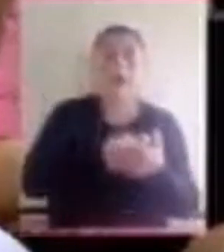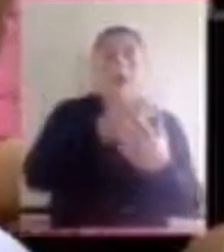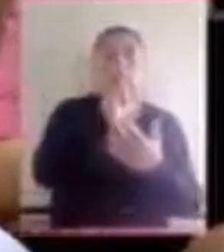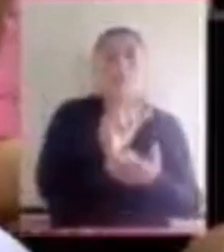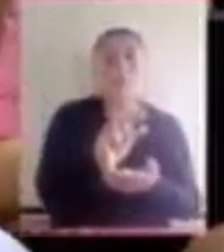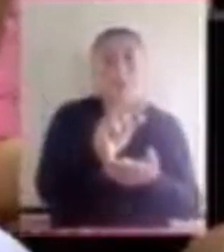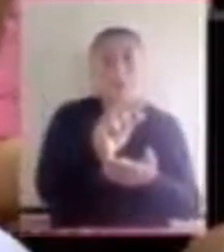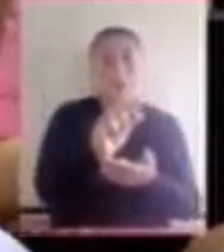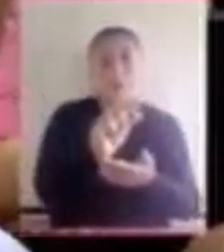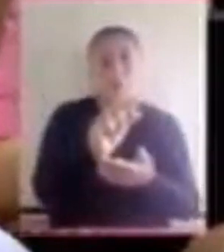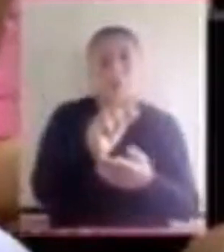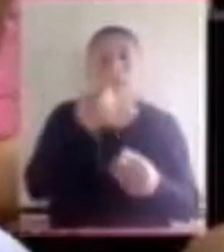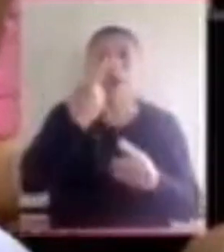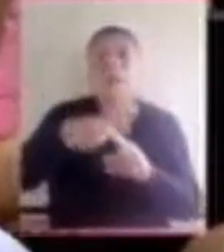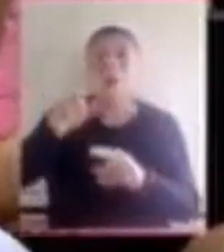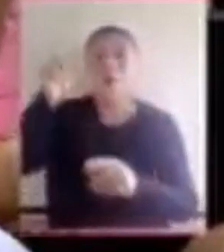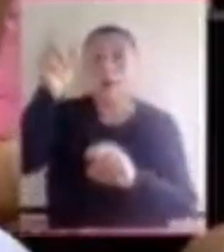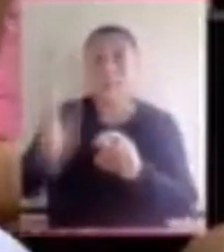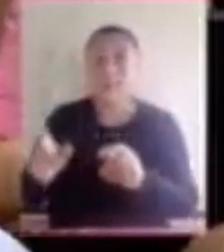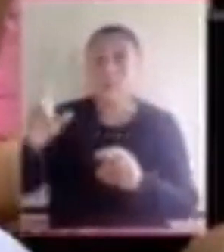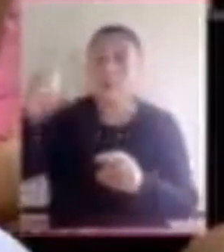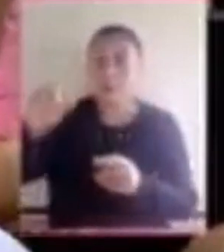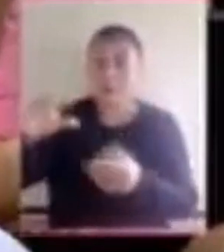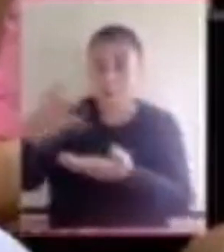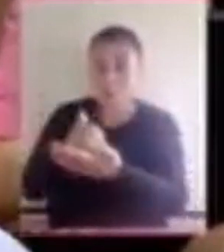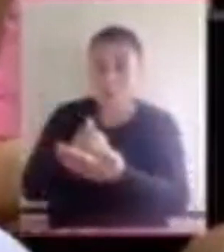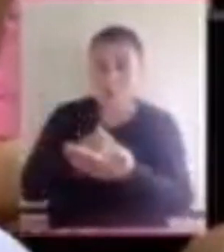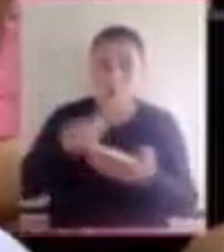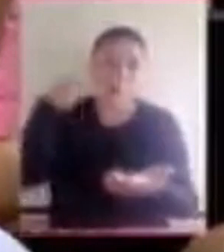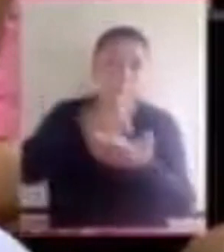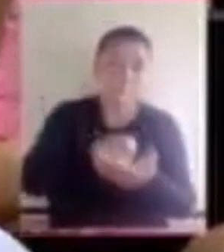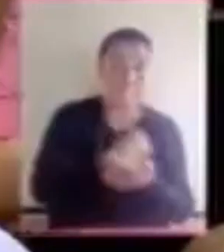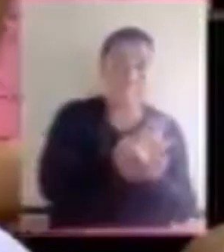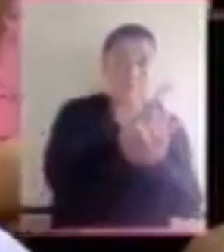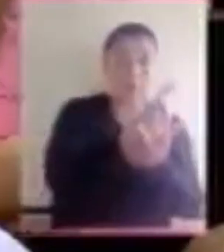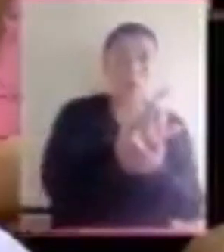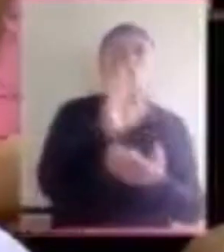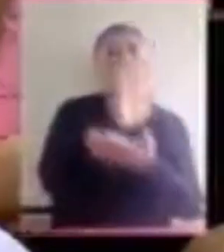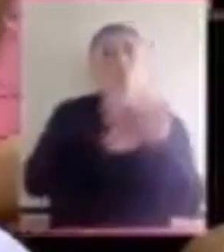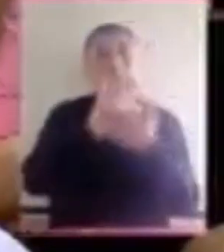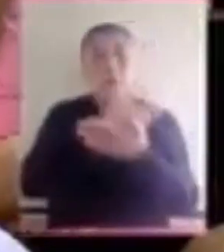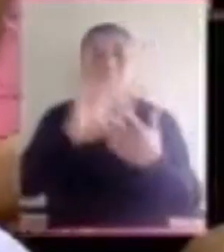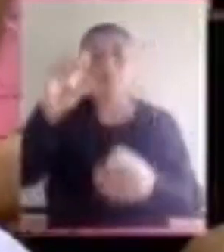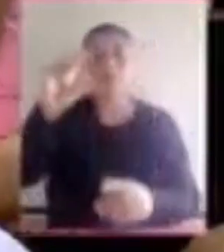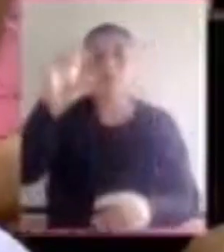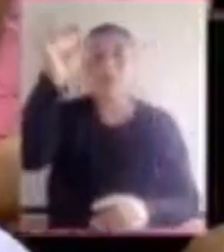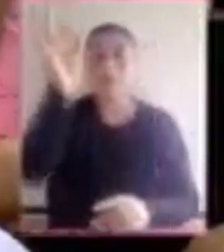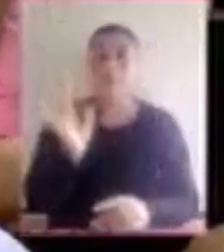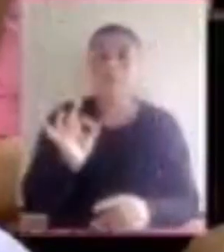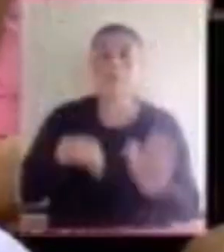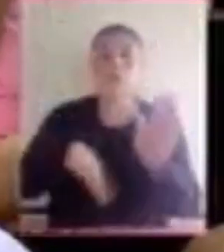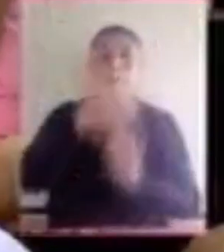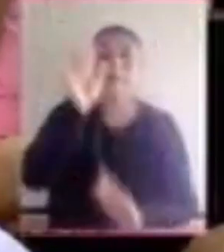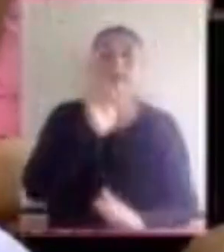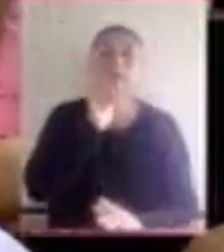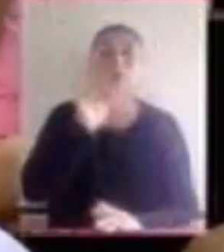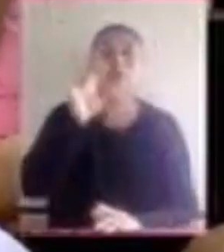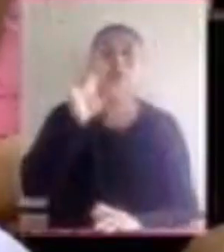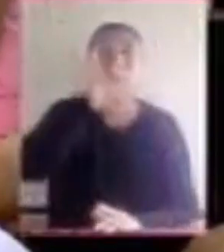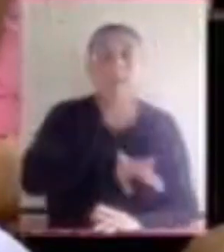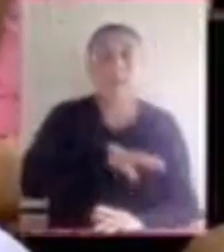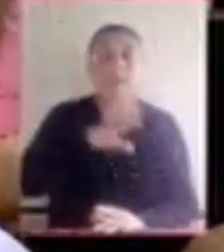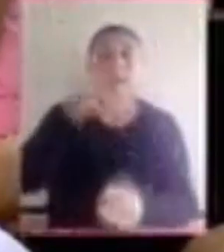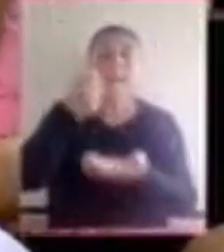las personas de menores ingresos. Un solo ejemplo: el 50% más pobre de Chile paga menos